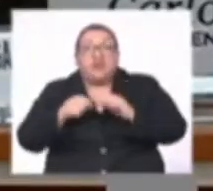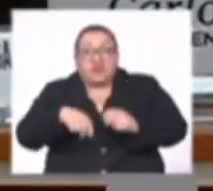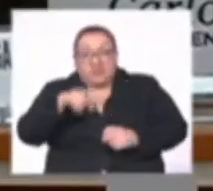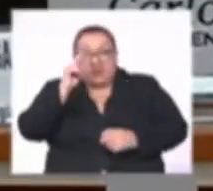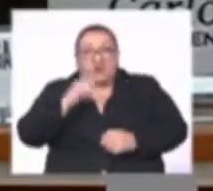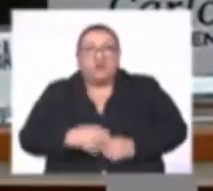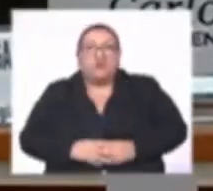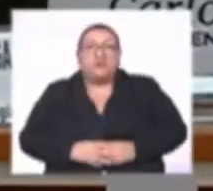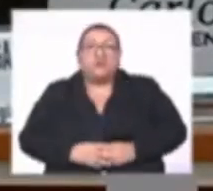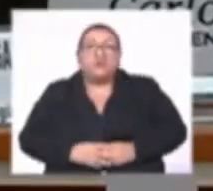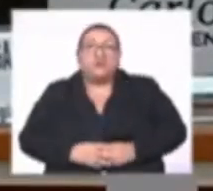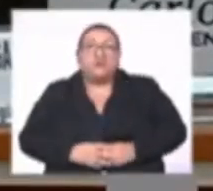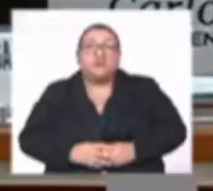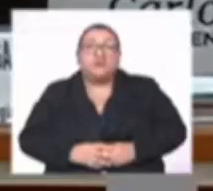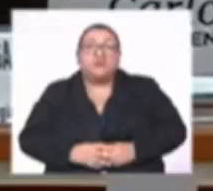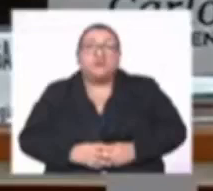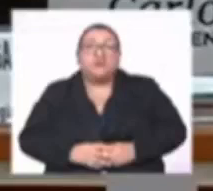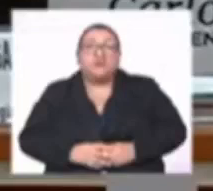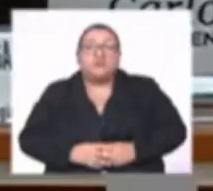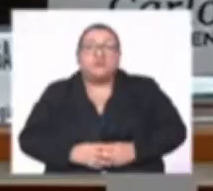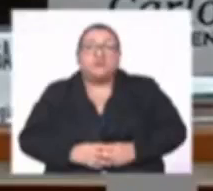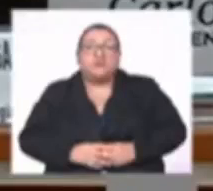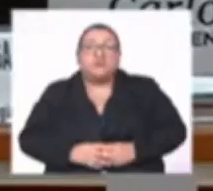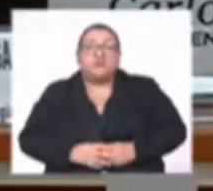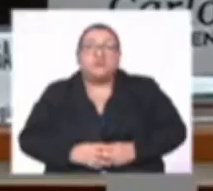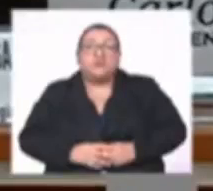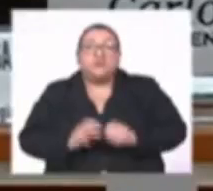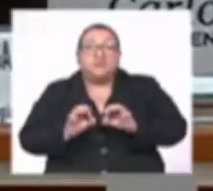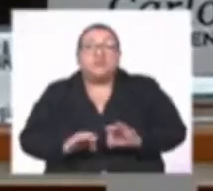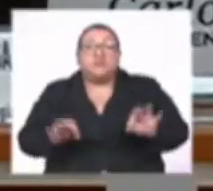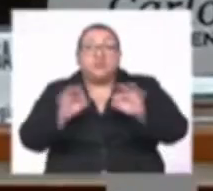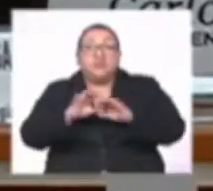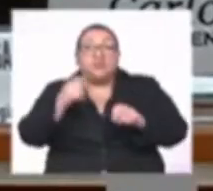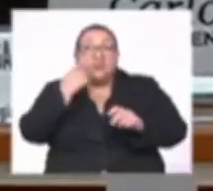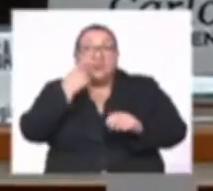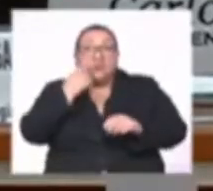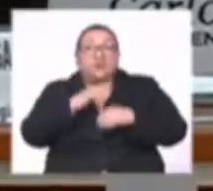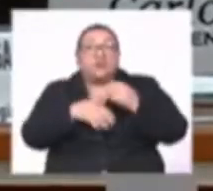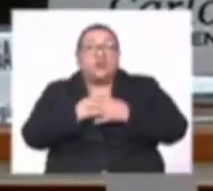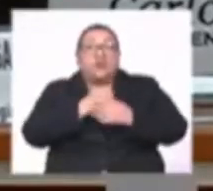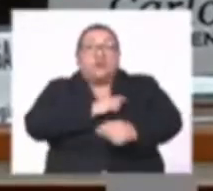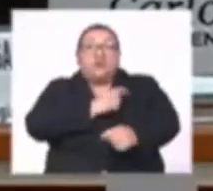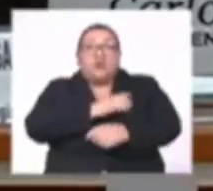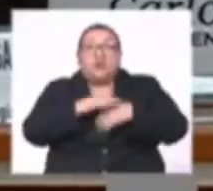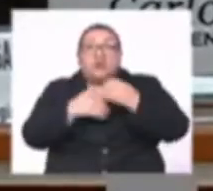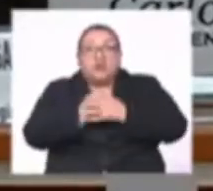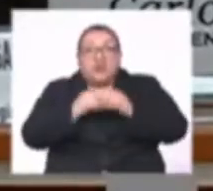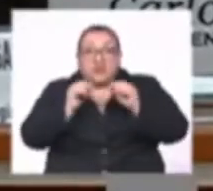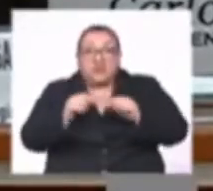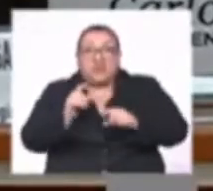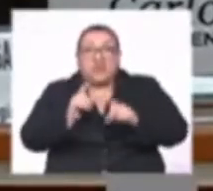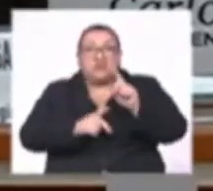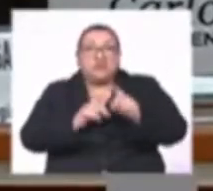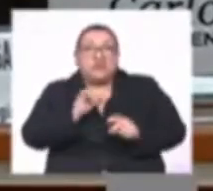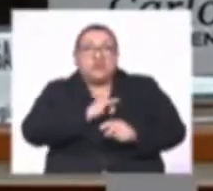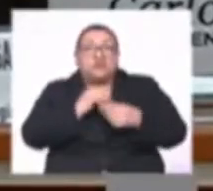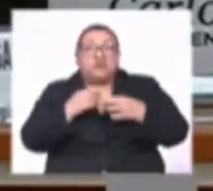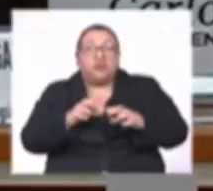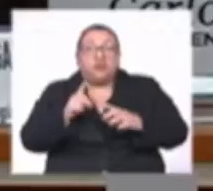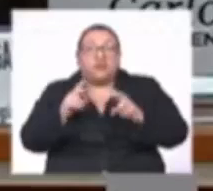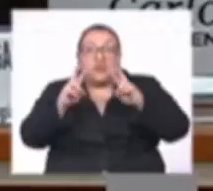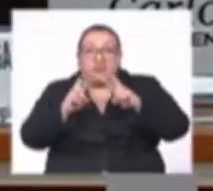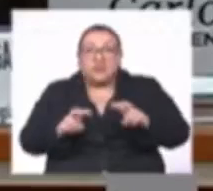país. Y es importante conocer las propuestas del gobierno central para el posicionamiento y fortalecimiento de los institutos públicos